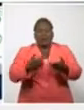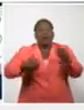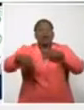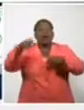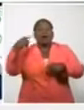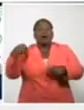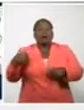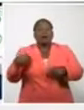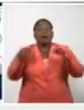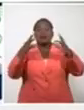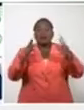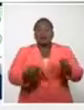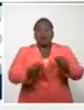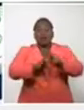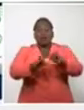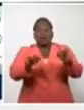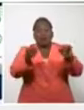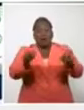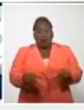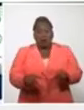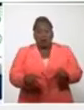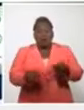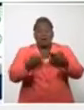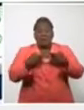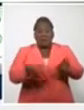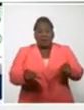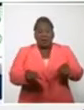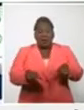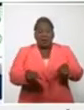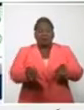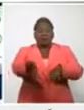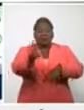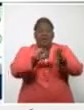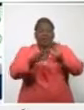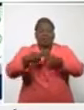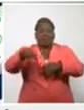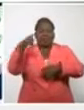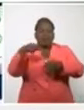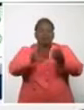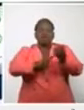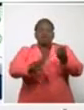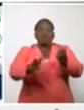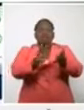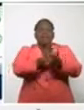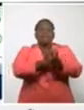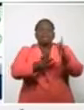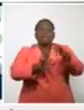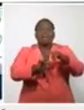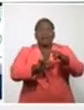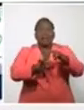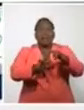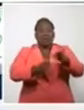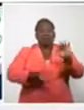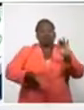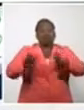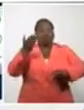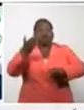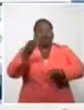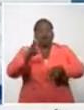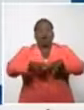resultados se informan hoy, pero bueno, se toman a partir de los datos de la jornada de ayer. La provincia de Matanzas superó a la de La Habana en el número de